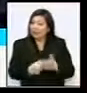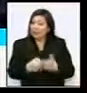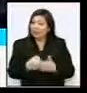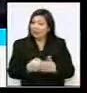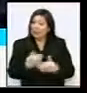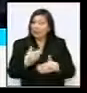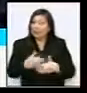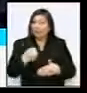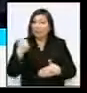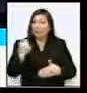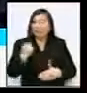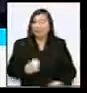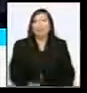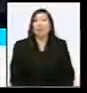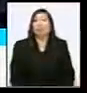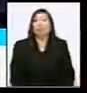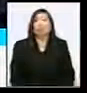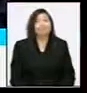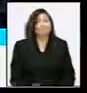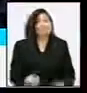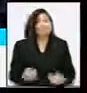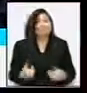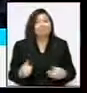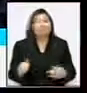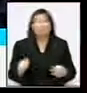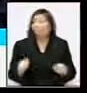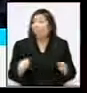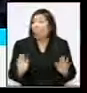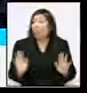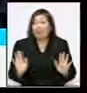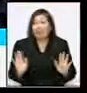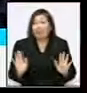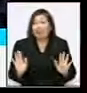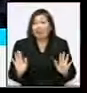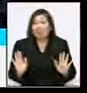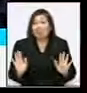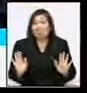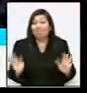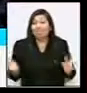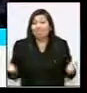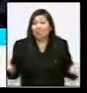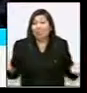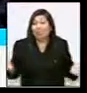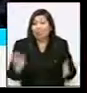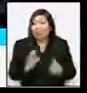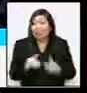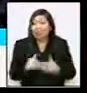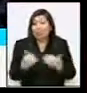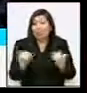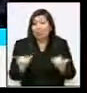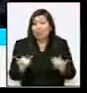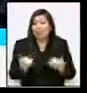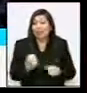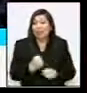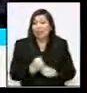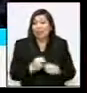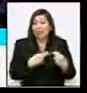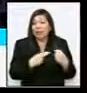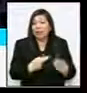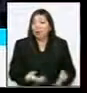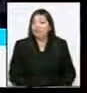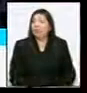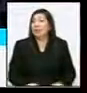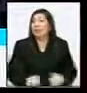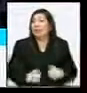arbitrario del poder, cueste lo que cueste. Al final de cuentas, todos aquí desempeñamos una función en la